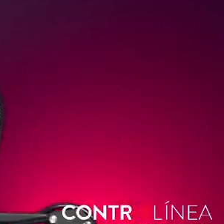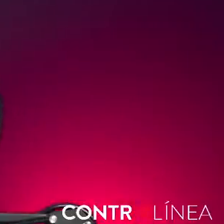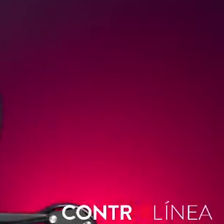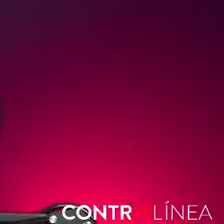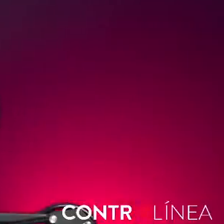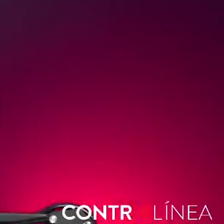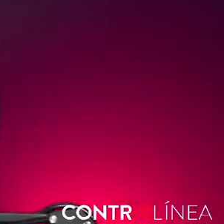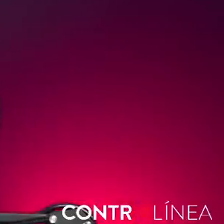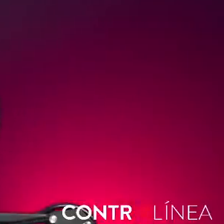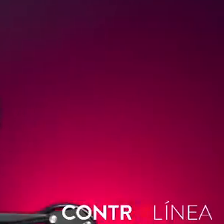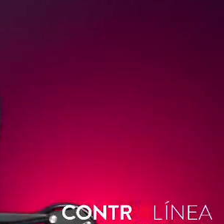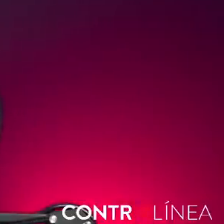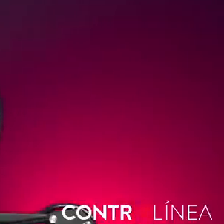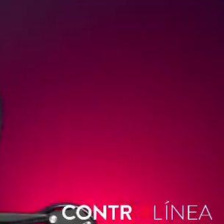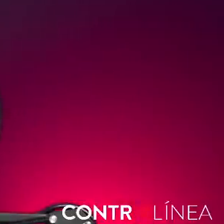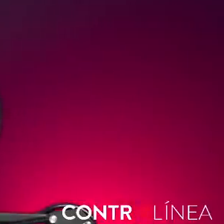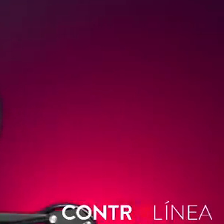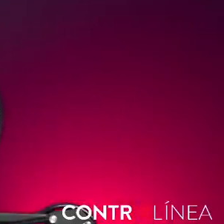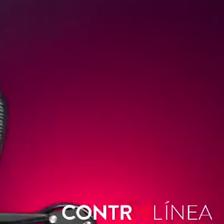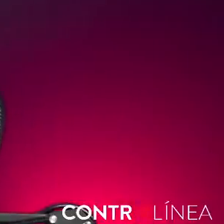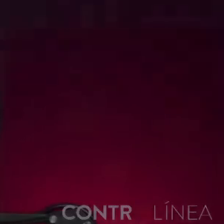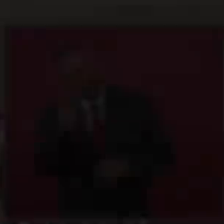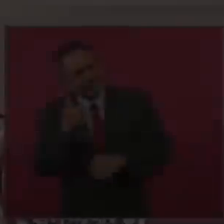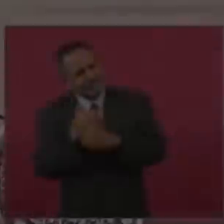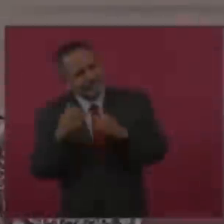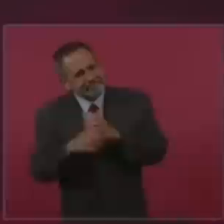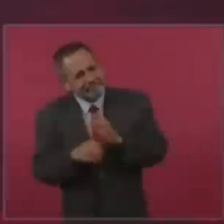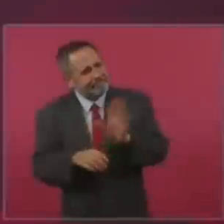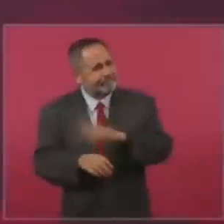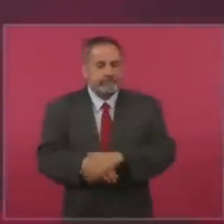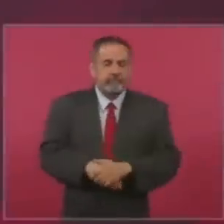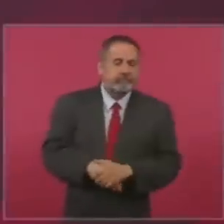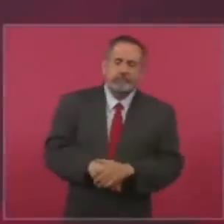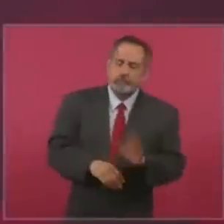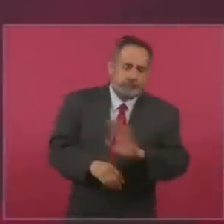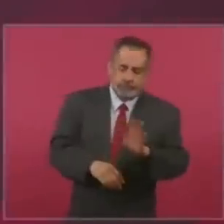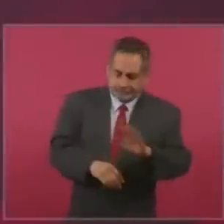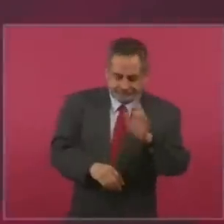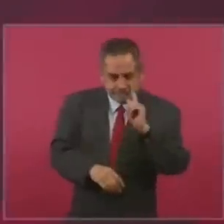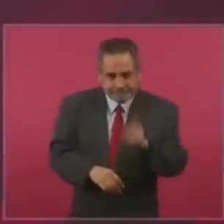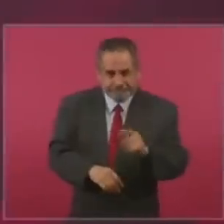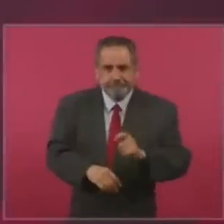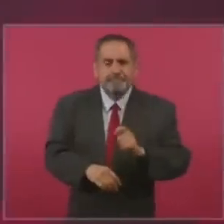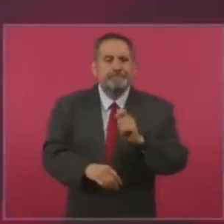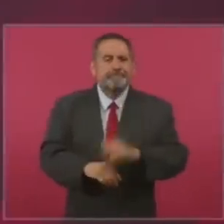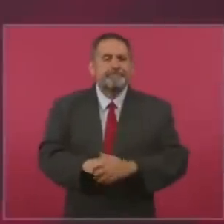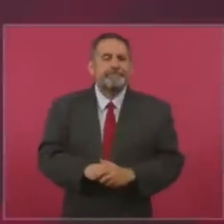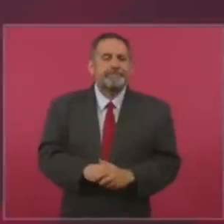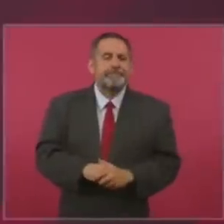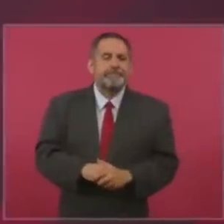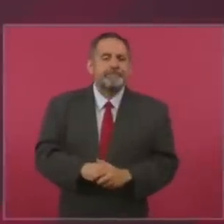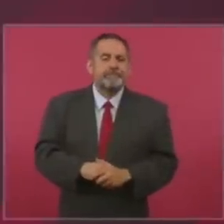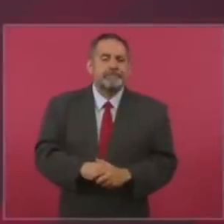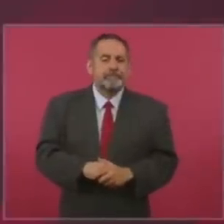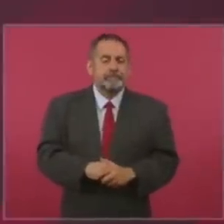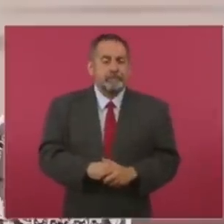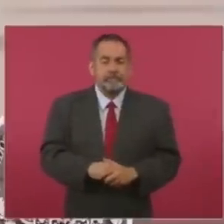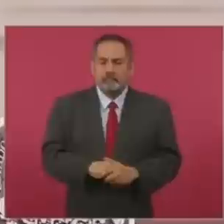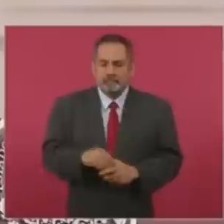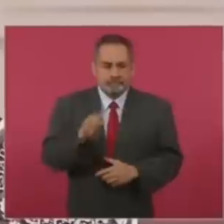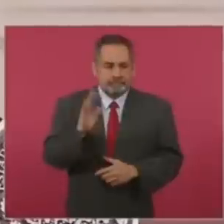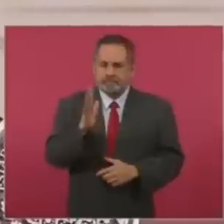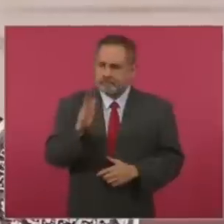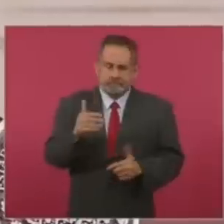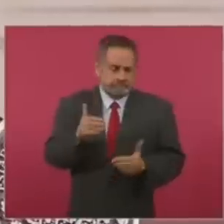pero vamos a ver cómo le dijo el presidente de la república esta mañana no sí ya este pues Está